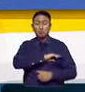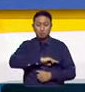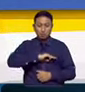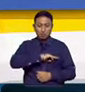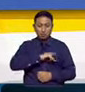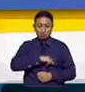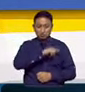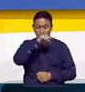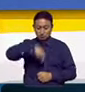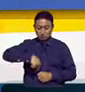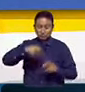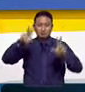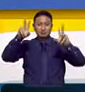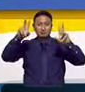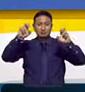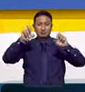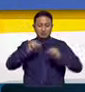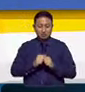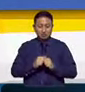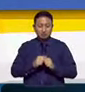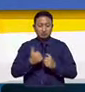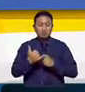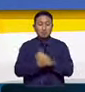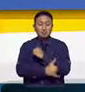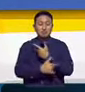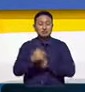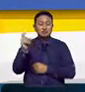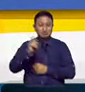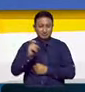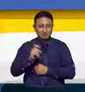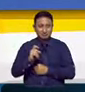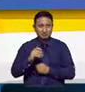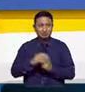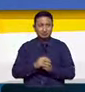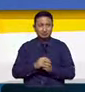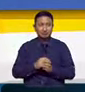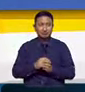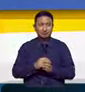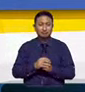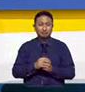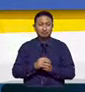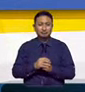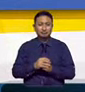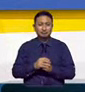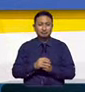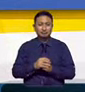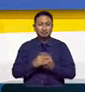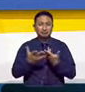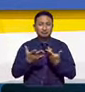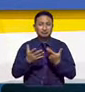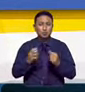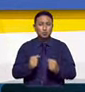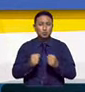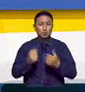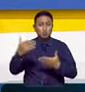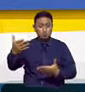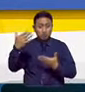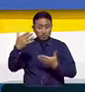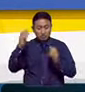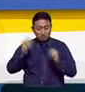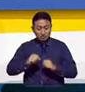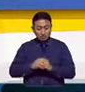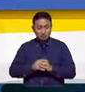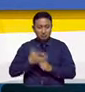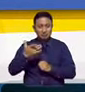aquí estamos ante un tema, ante una situación en que un país necesita realmente un poder político